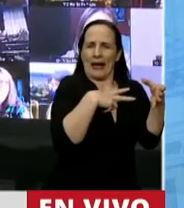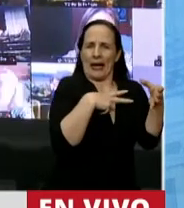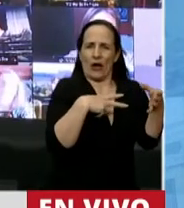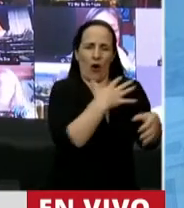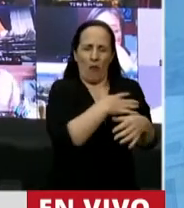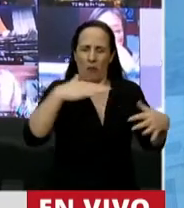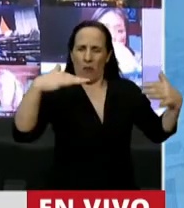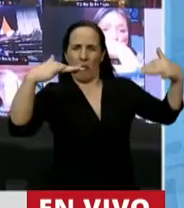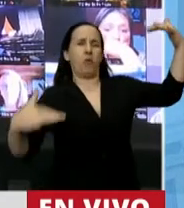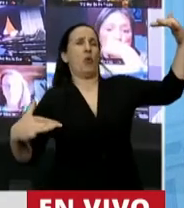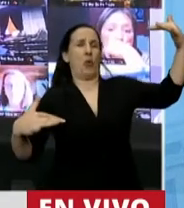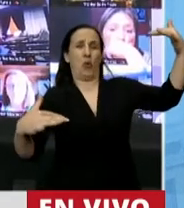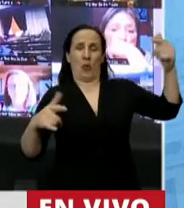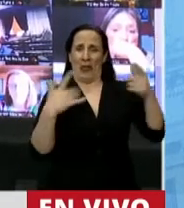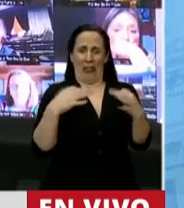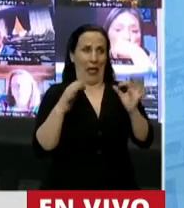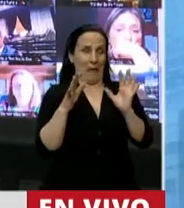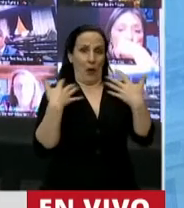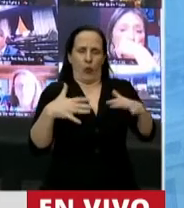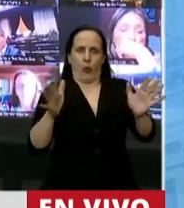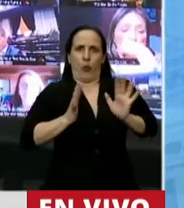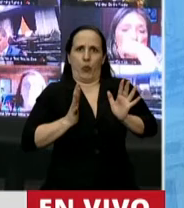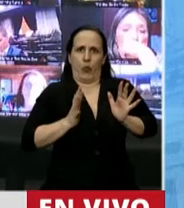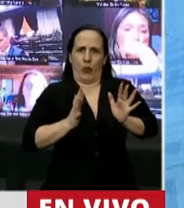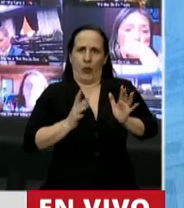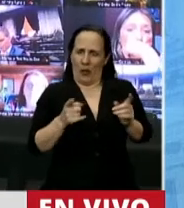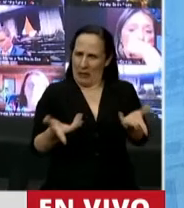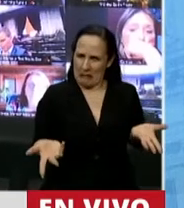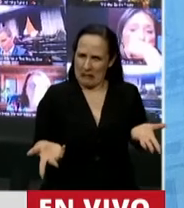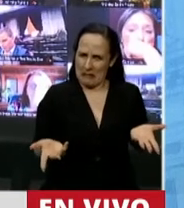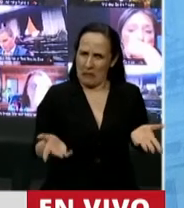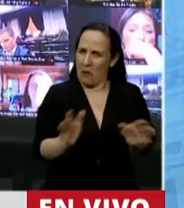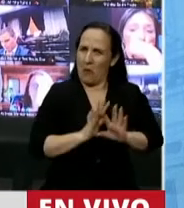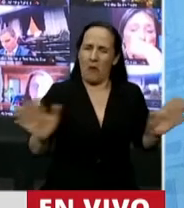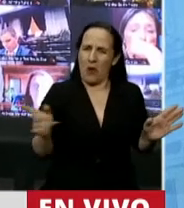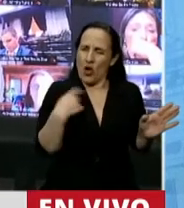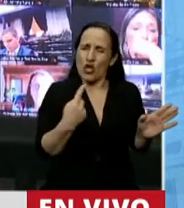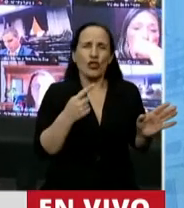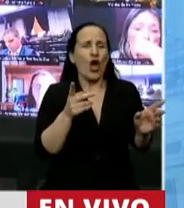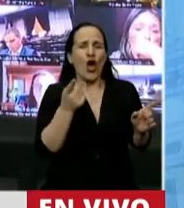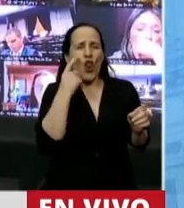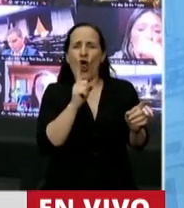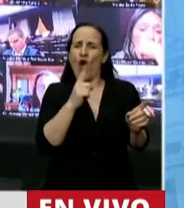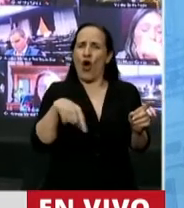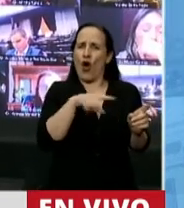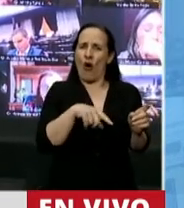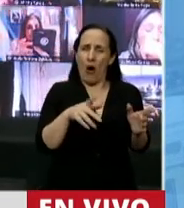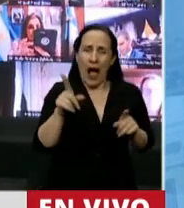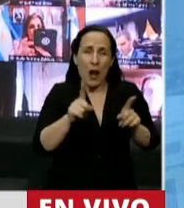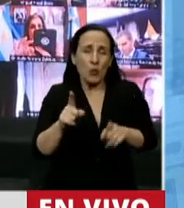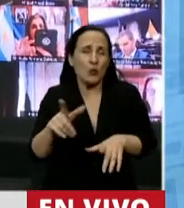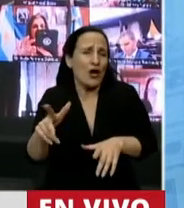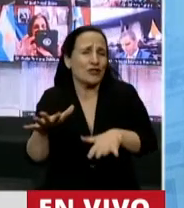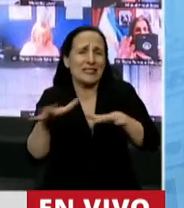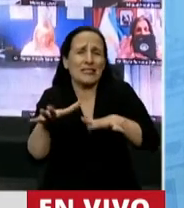entre nosotros porque seguimos tolerando que unos se consideren más dignos que otros. Dejamos de advertir que algunos se arrastran